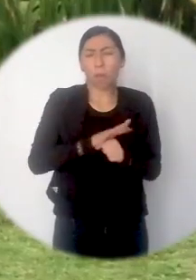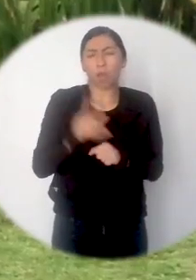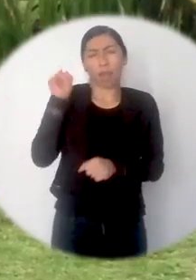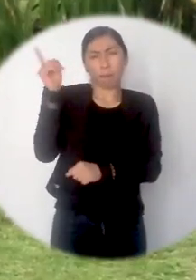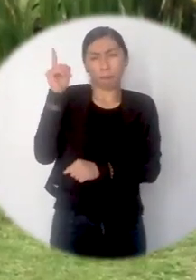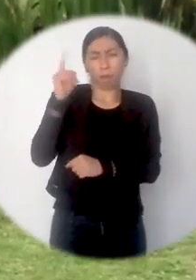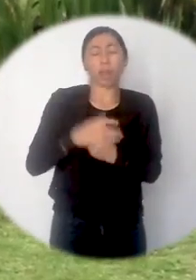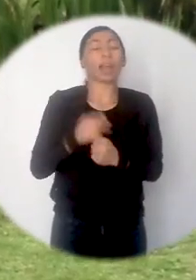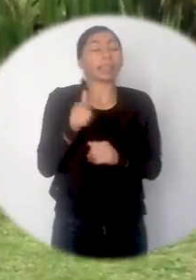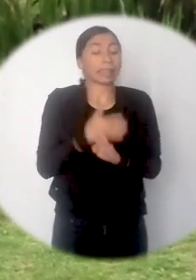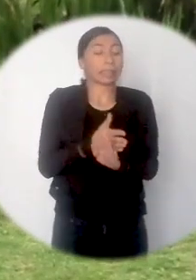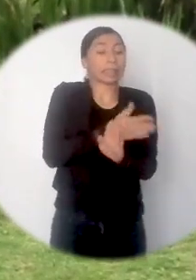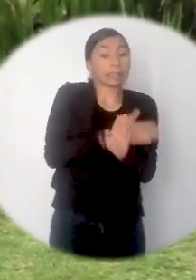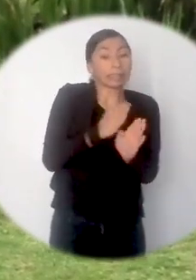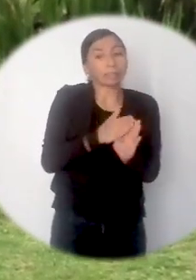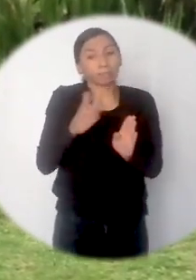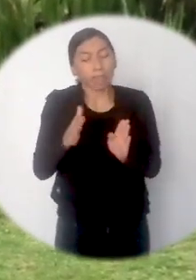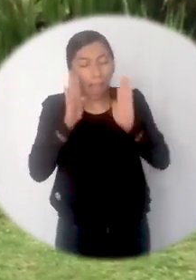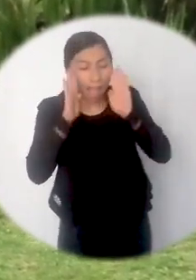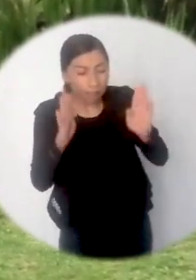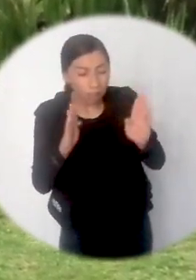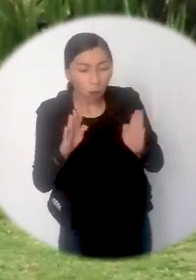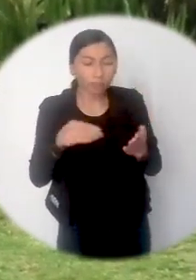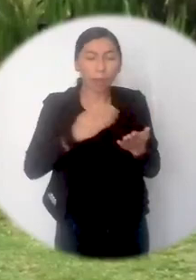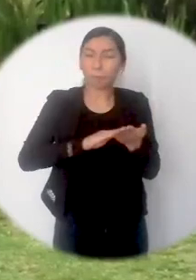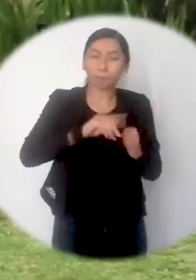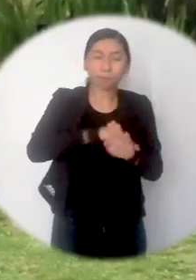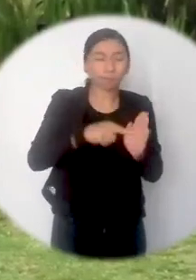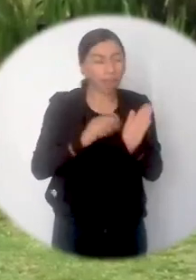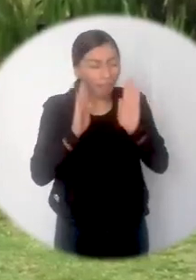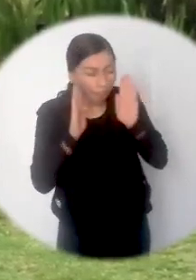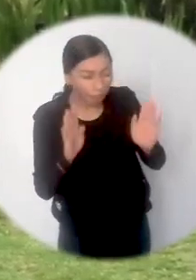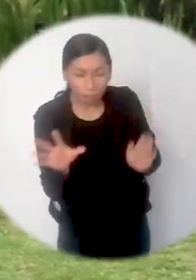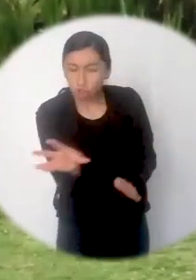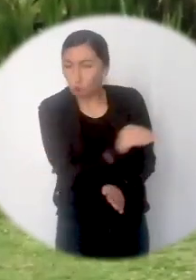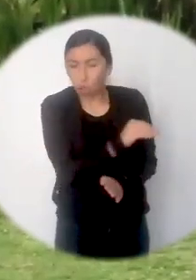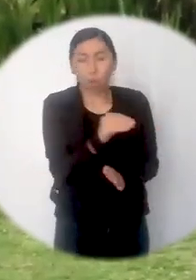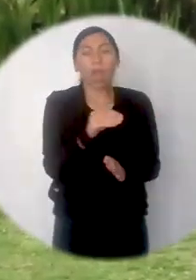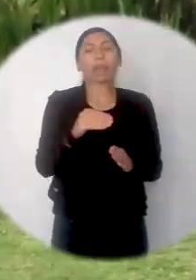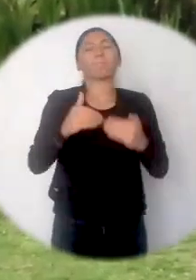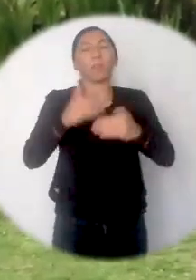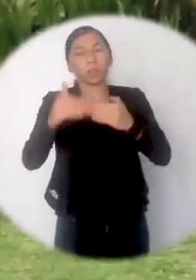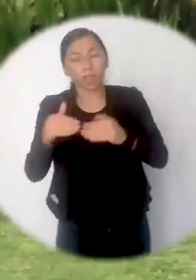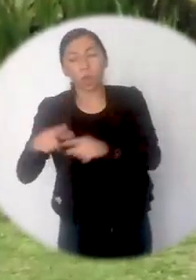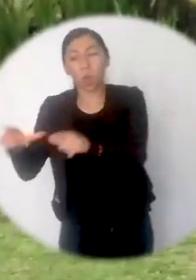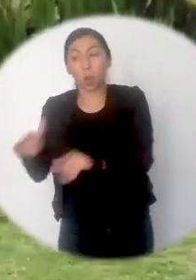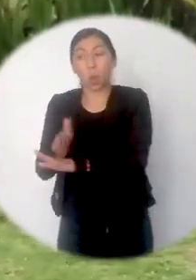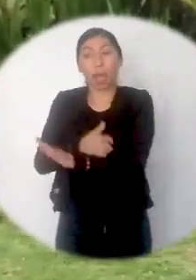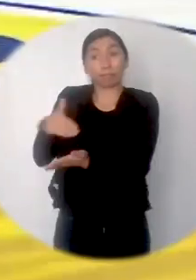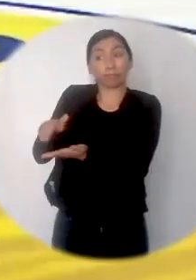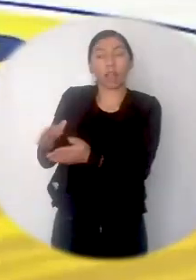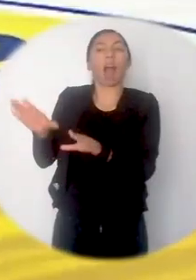pública, tanto en prevención, en atención, en asistencia, en reparación, sin olvidar todos los procesos de retornos y reubicaciones que a pesar